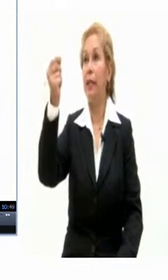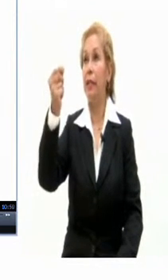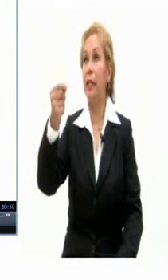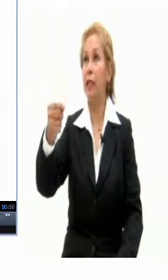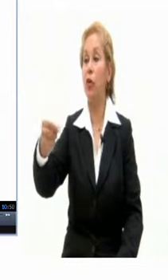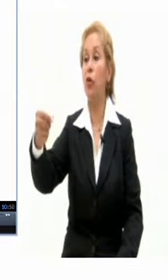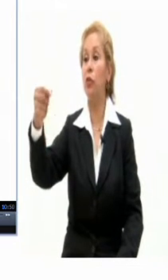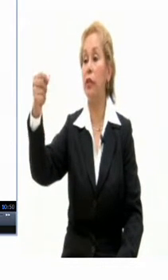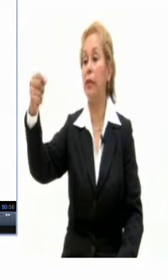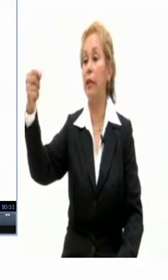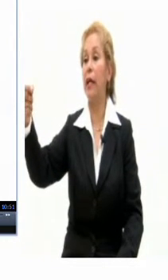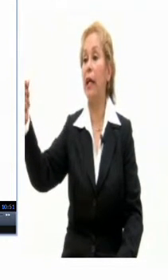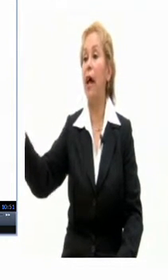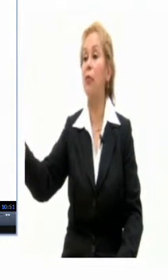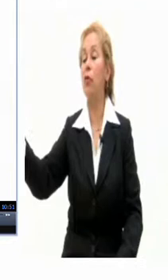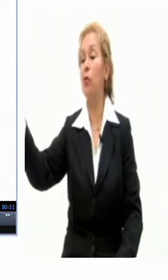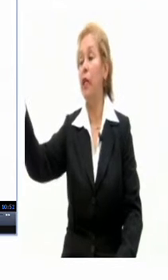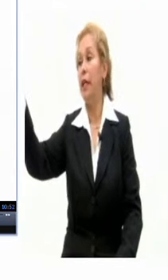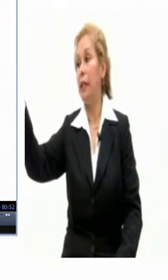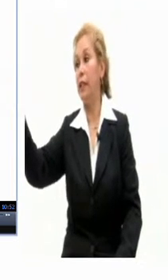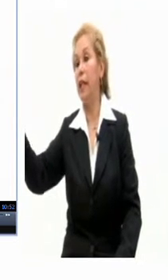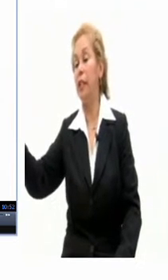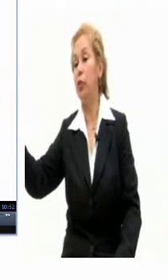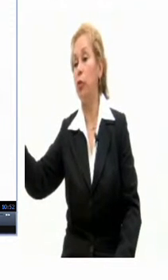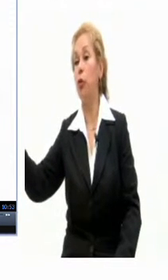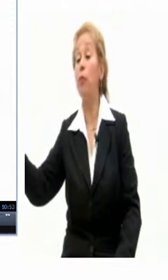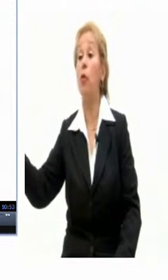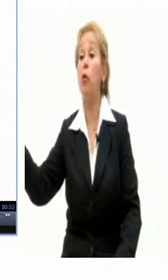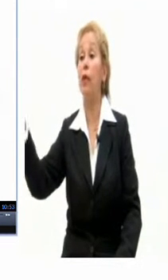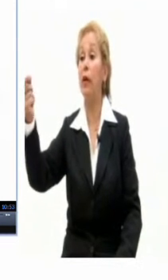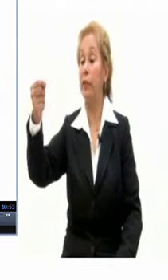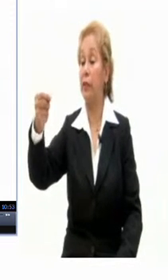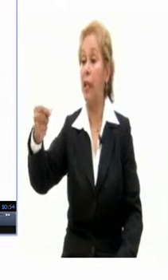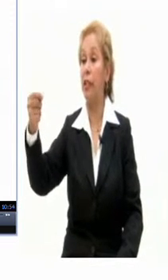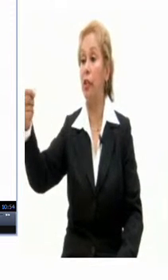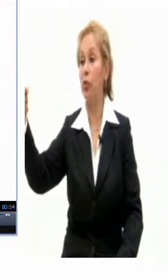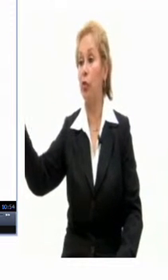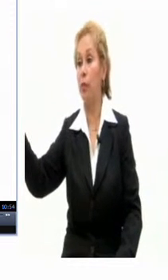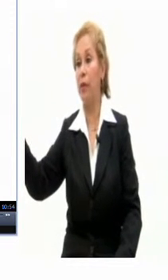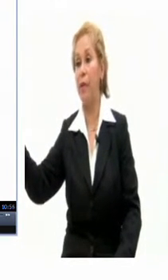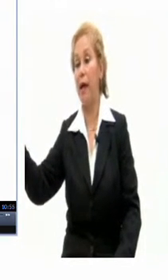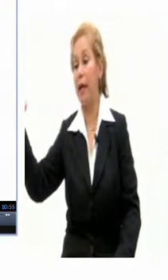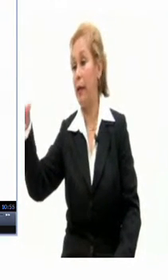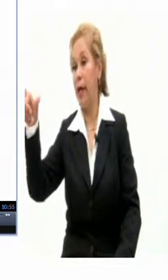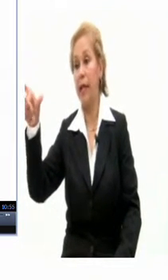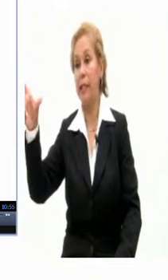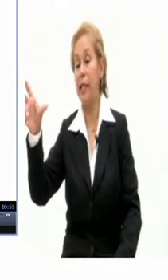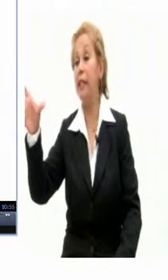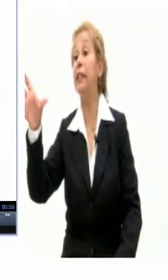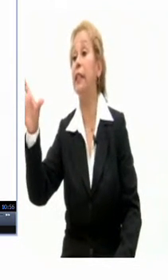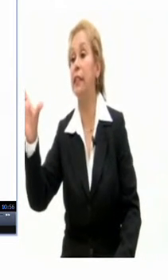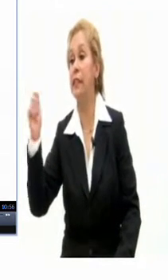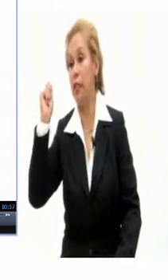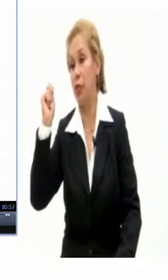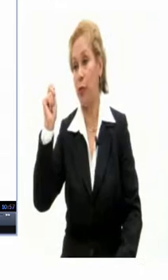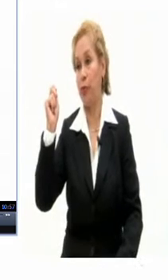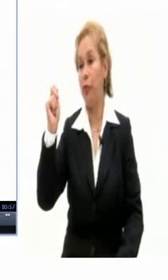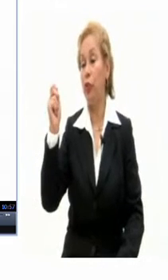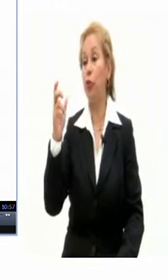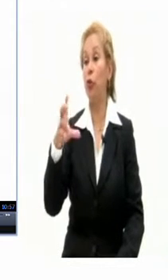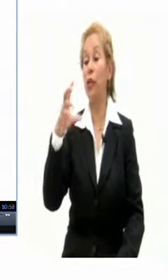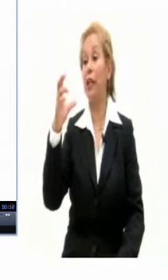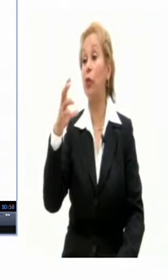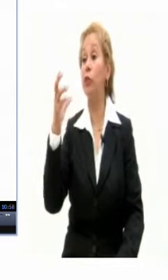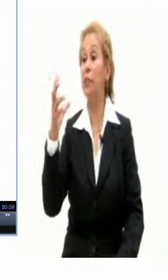espacial. La investigación se llevará a cabo en tal institución pública o en tal institución privada. Así de